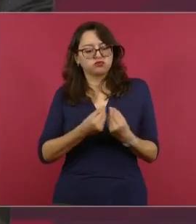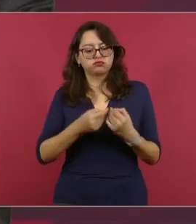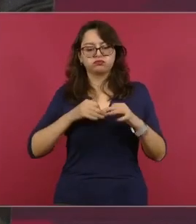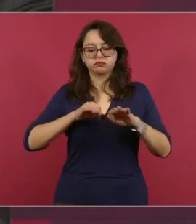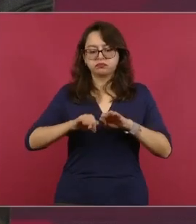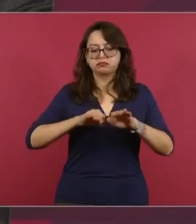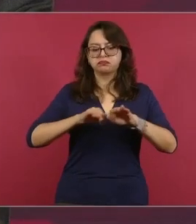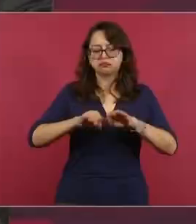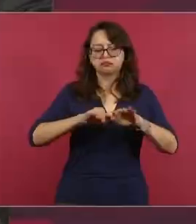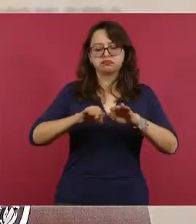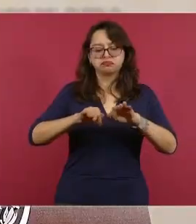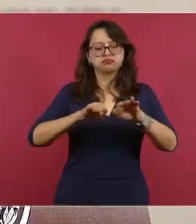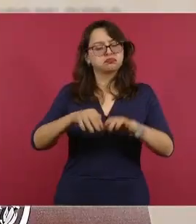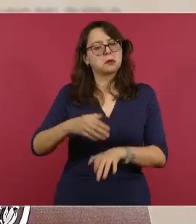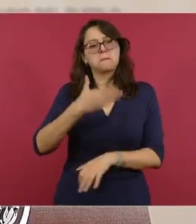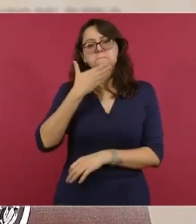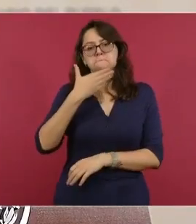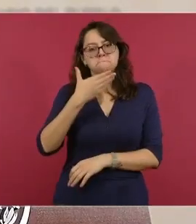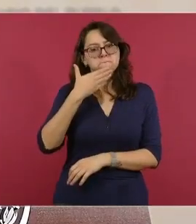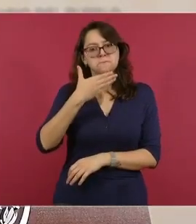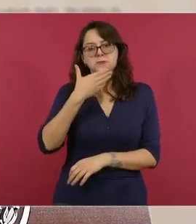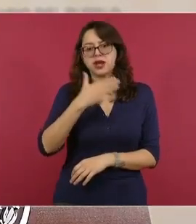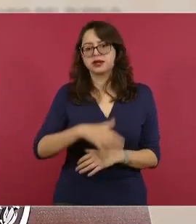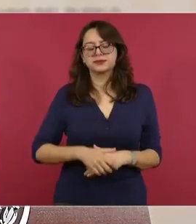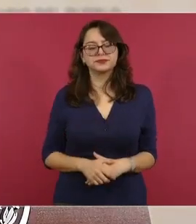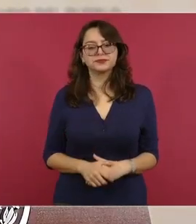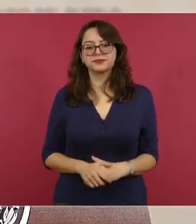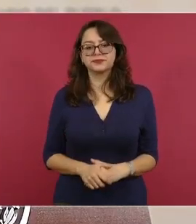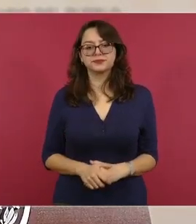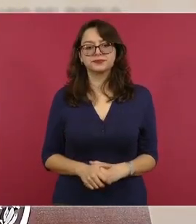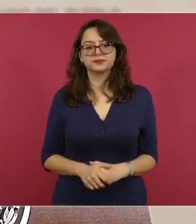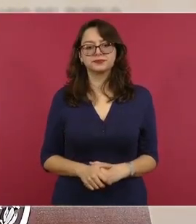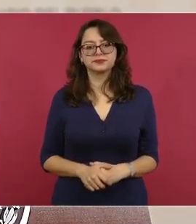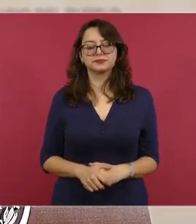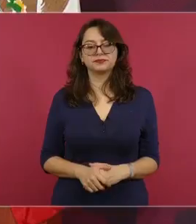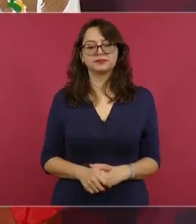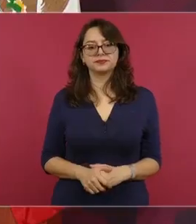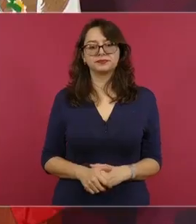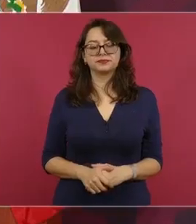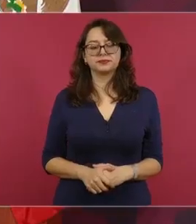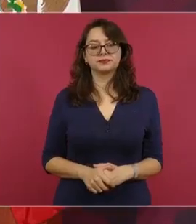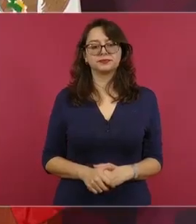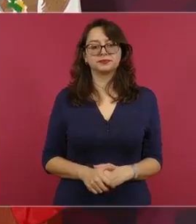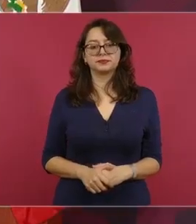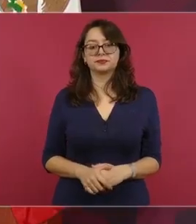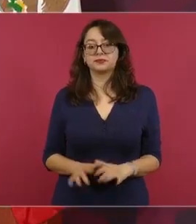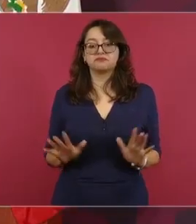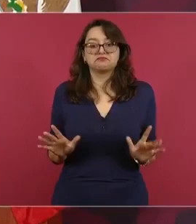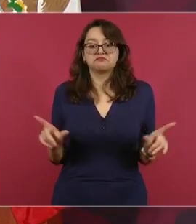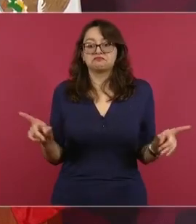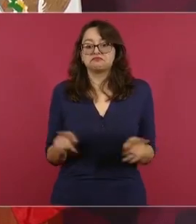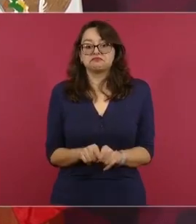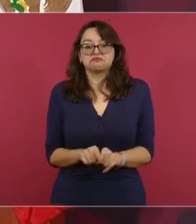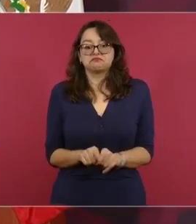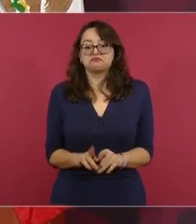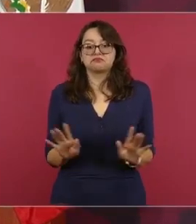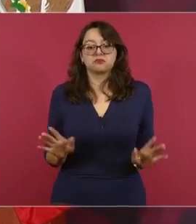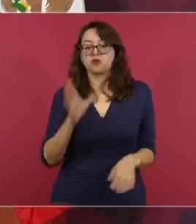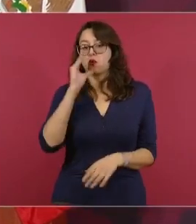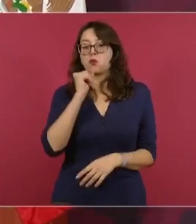actuado de manera coordinada. Y no puedo decir más que eso.